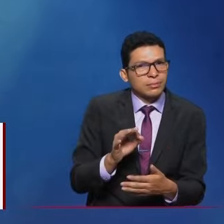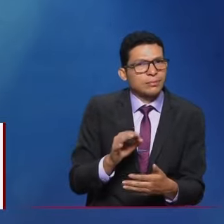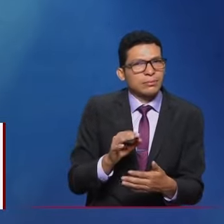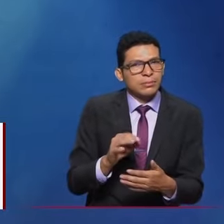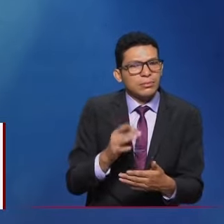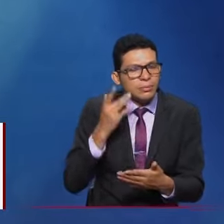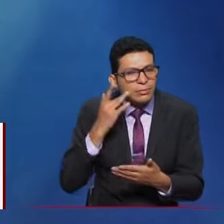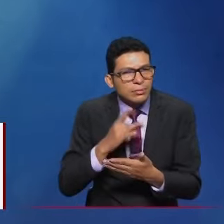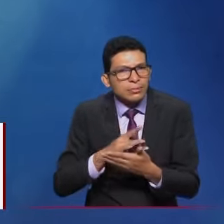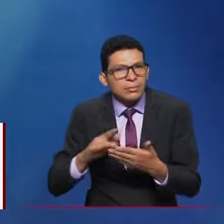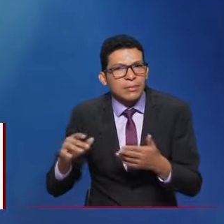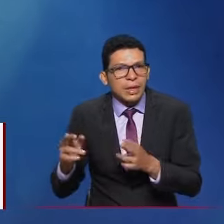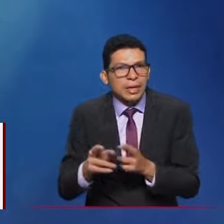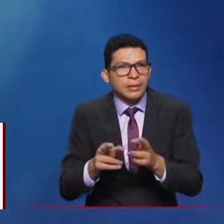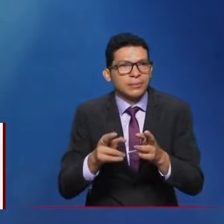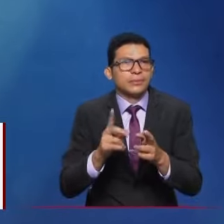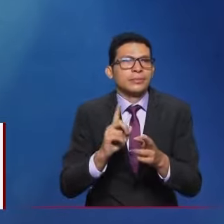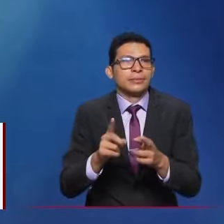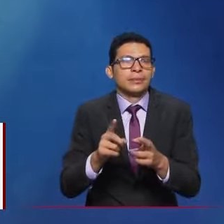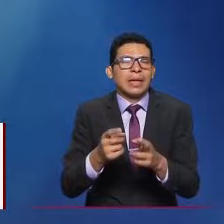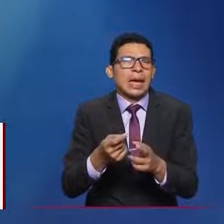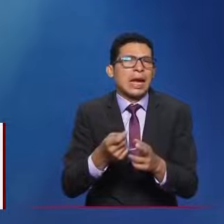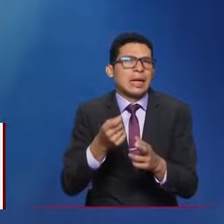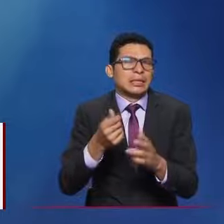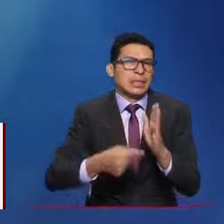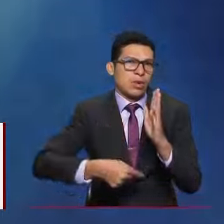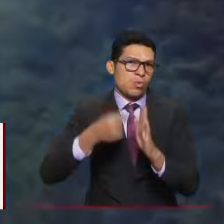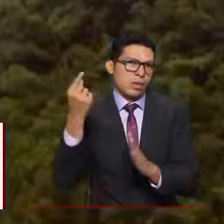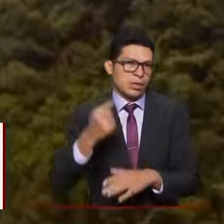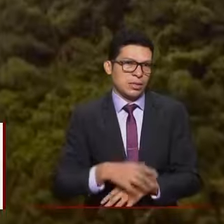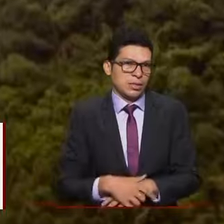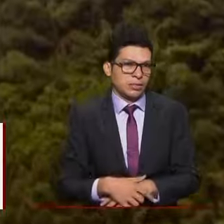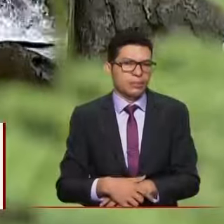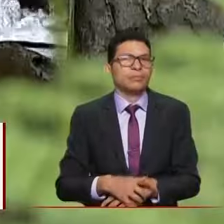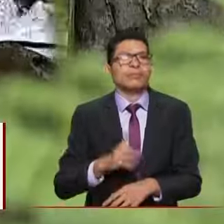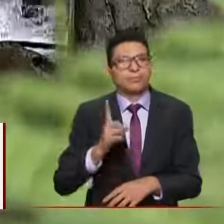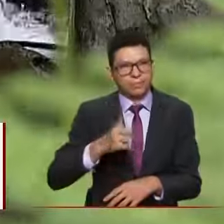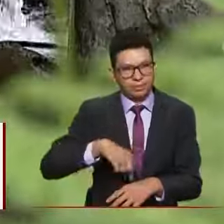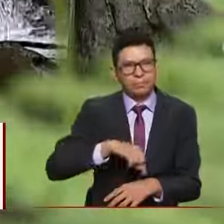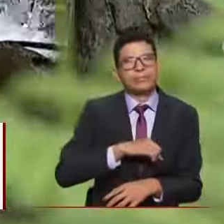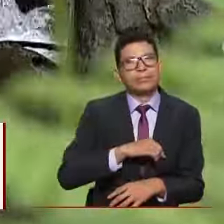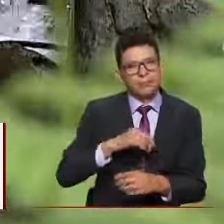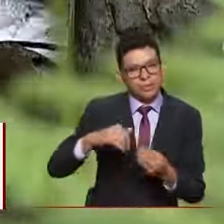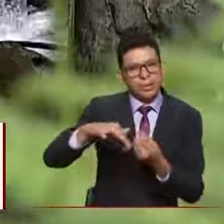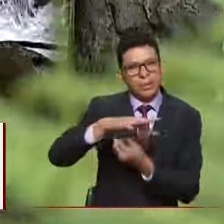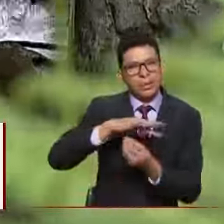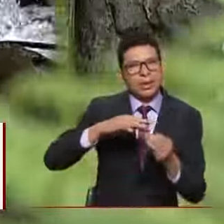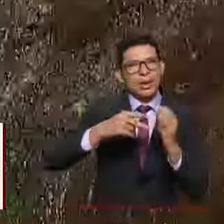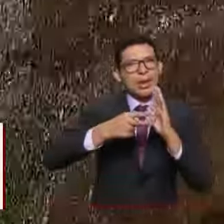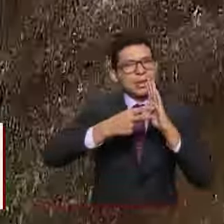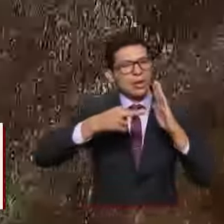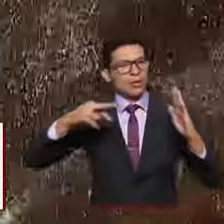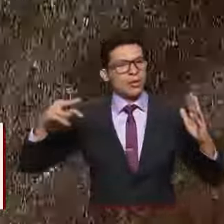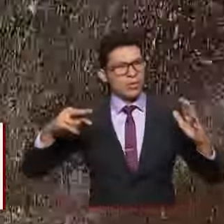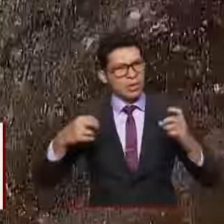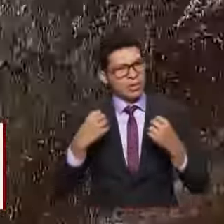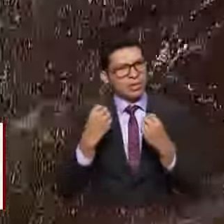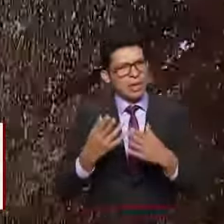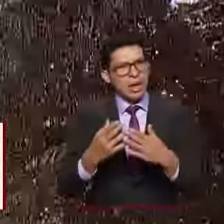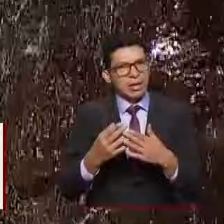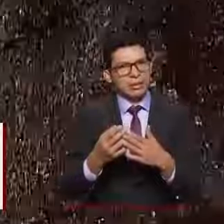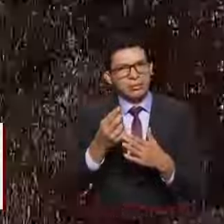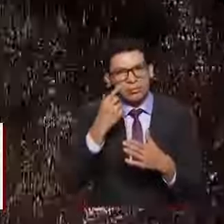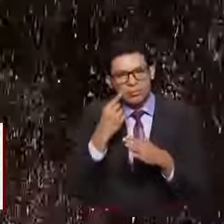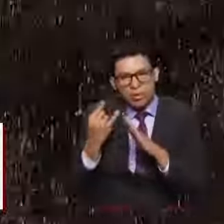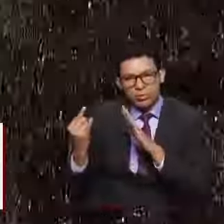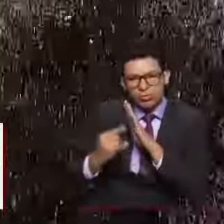literalmente limpian los ríos de una forma casi que inmediata, y eso también estamos apostando en el DAGMA, tecnificar y meter sensores para